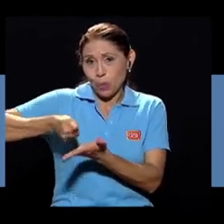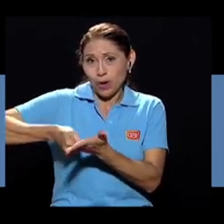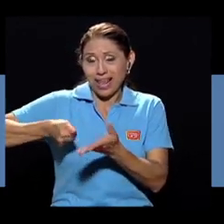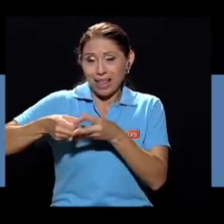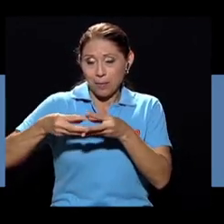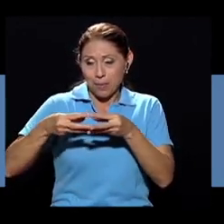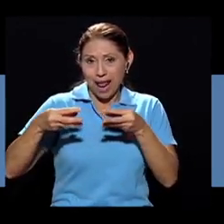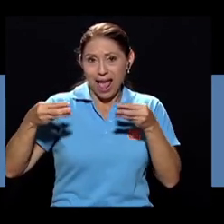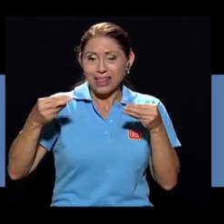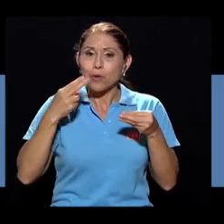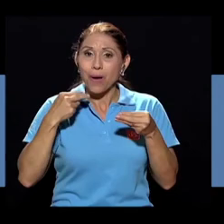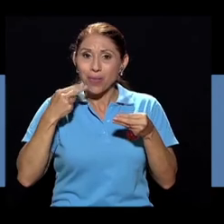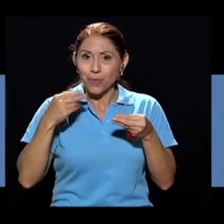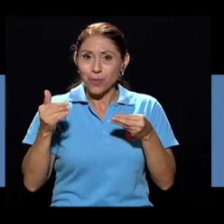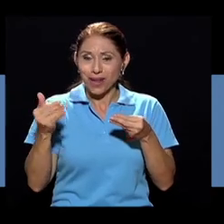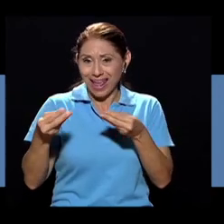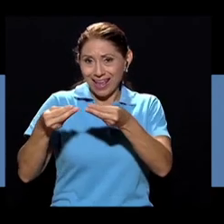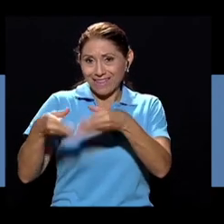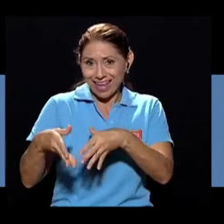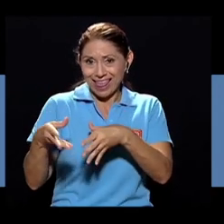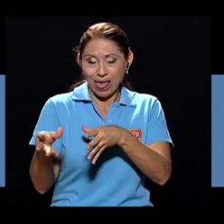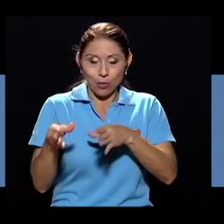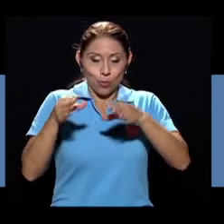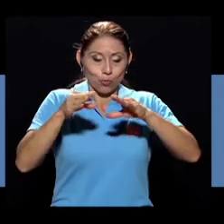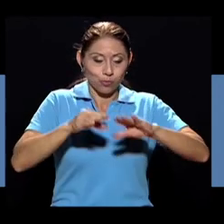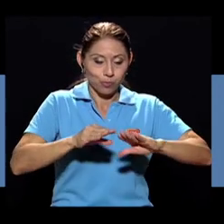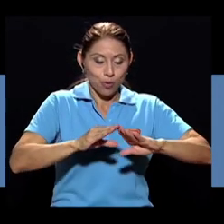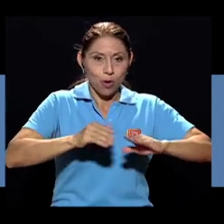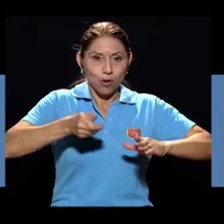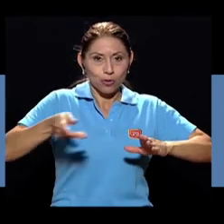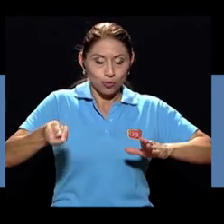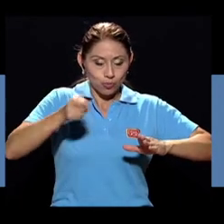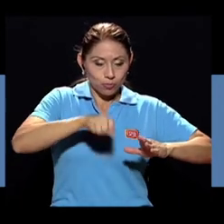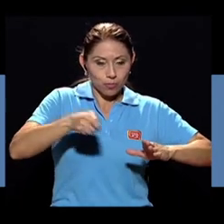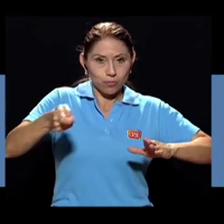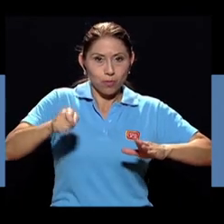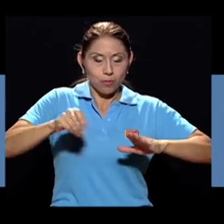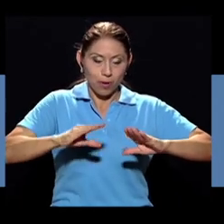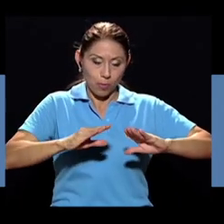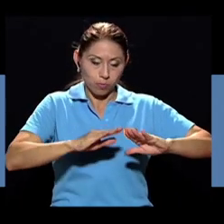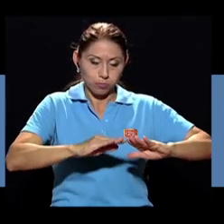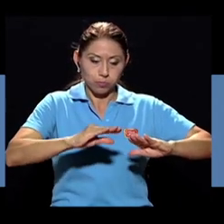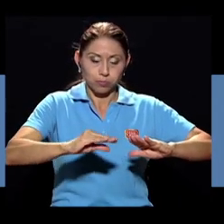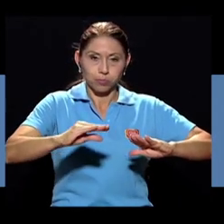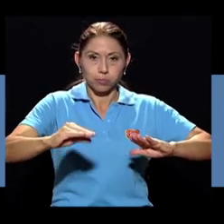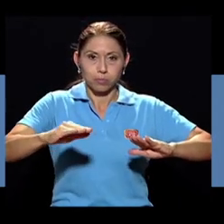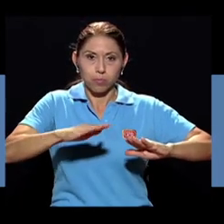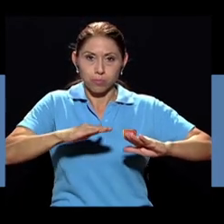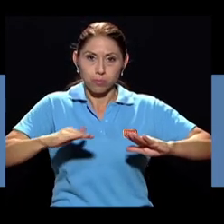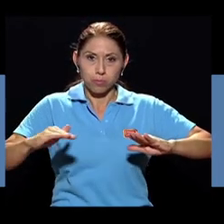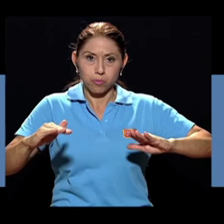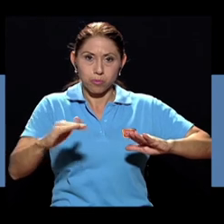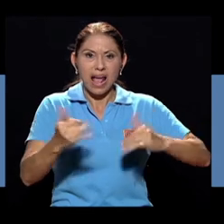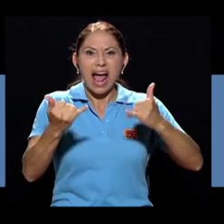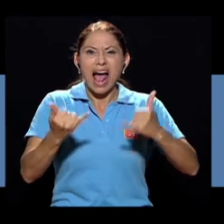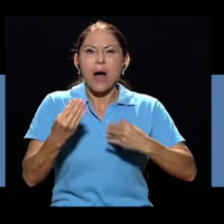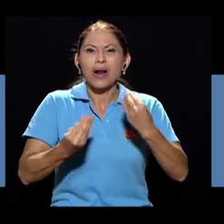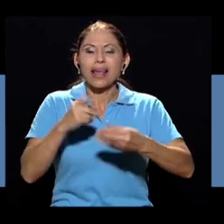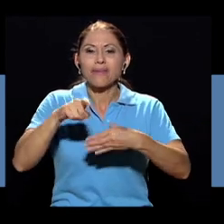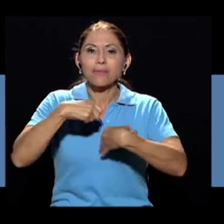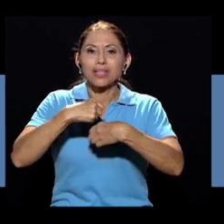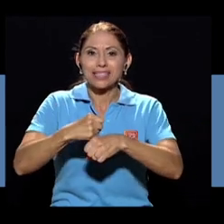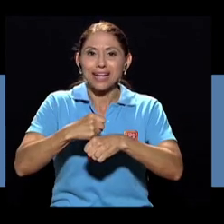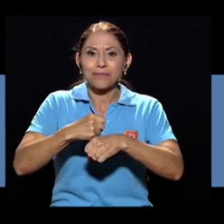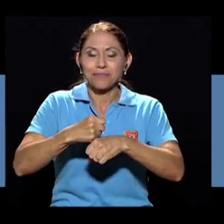parte del puré de plátano maduro que nos había quedado. Tratamos de cubrir lo más que se pueda con esta capa de plátano